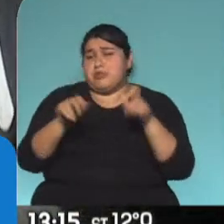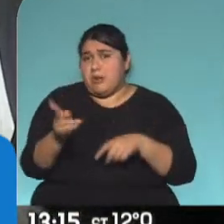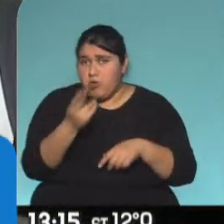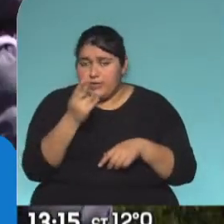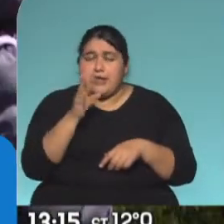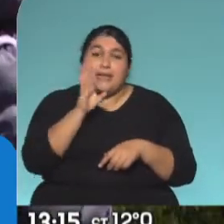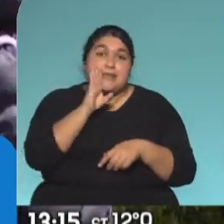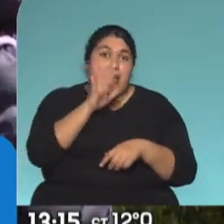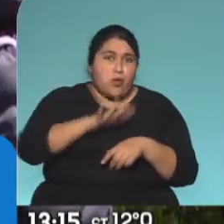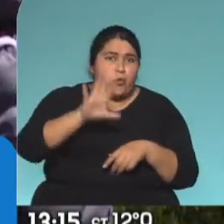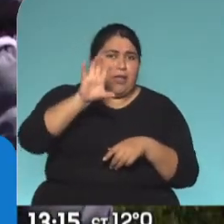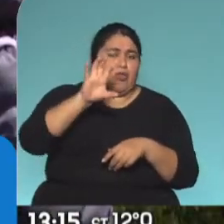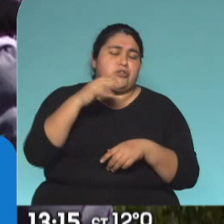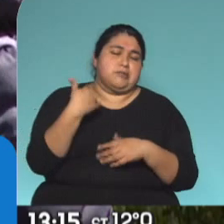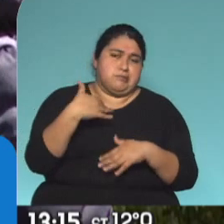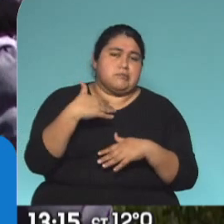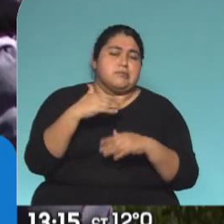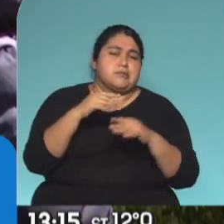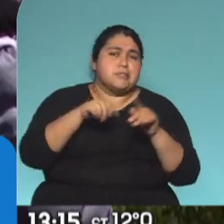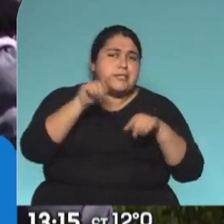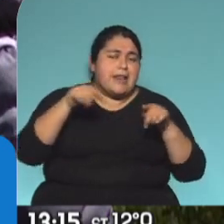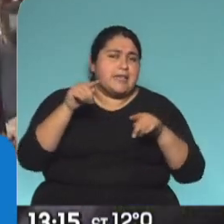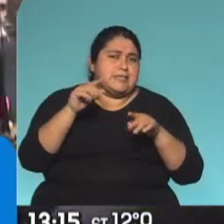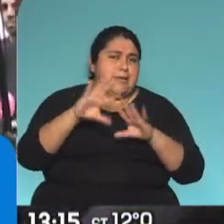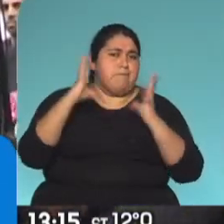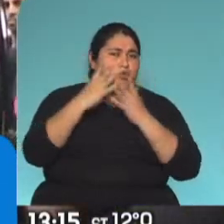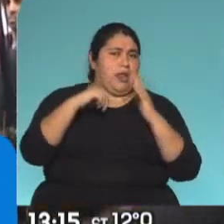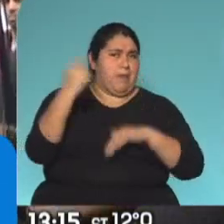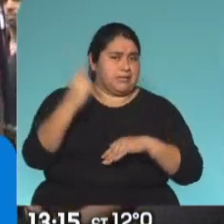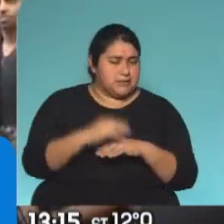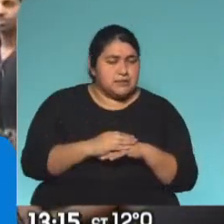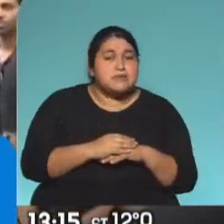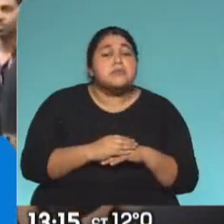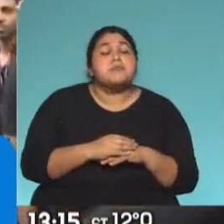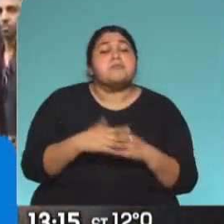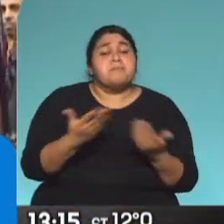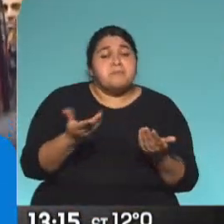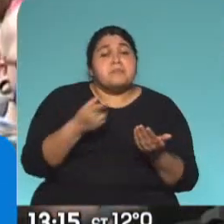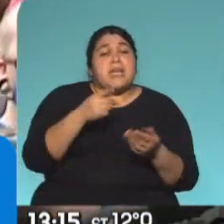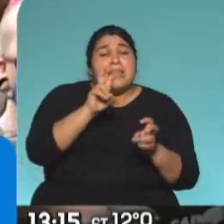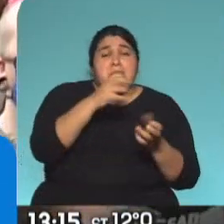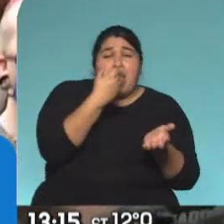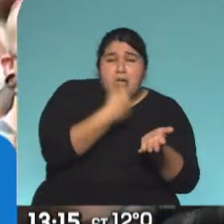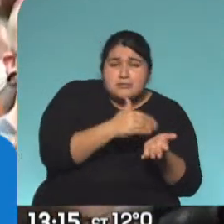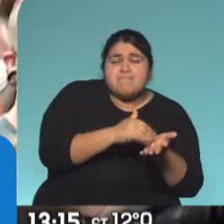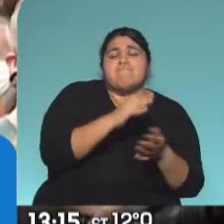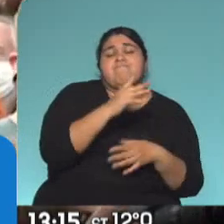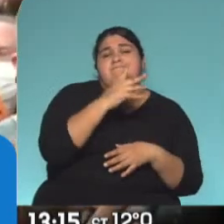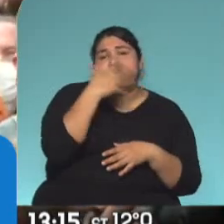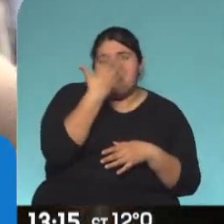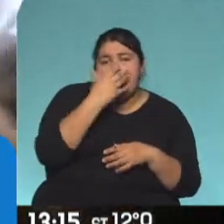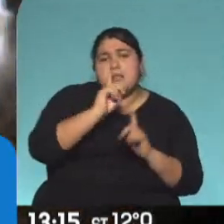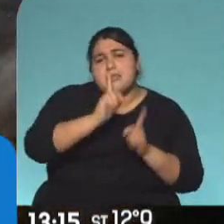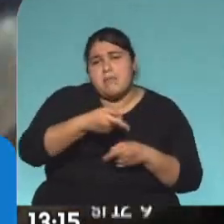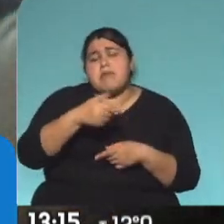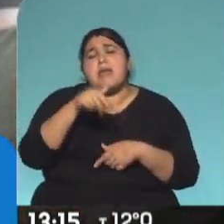Unidos lidera las estadísticas mundiales. Su polémica postura frente al racismo y en detrimento de las protestas por